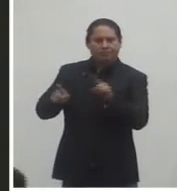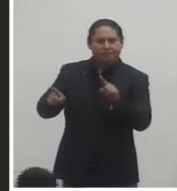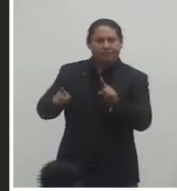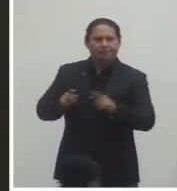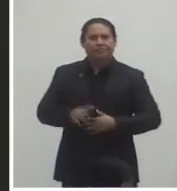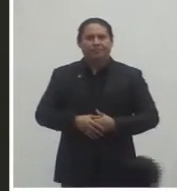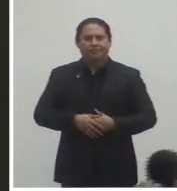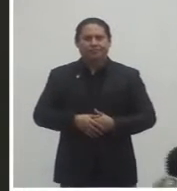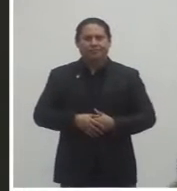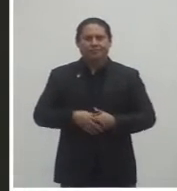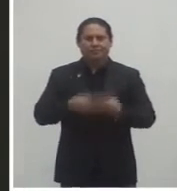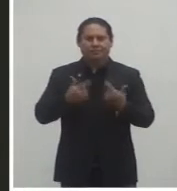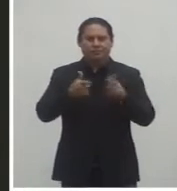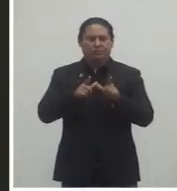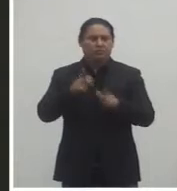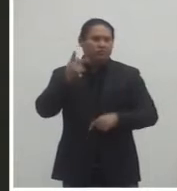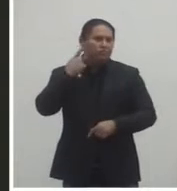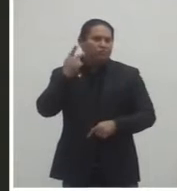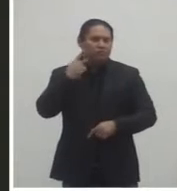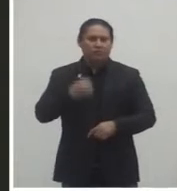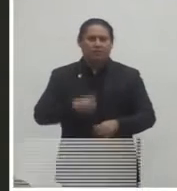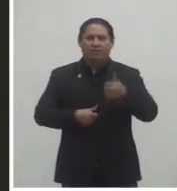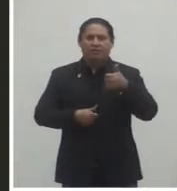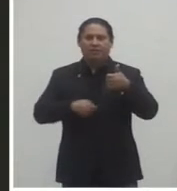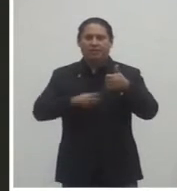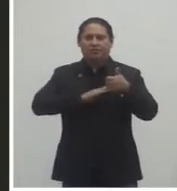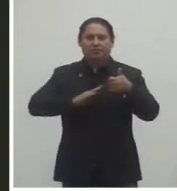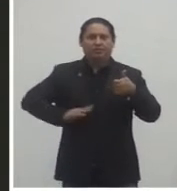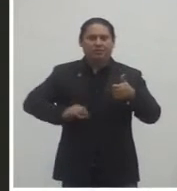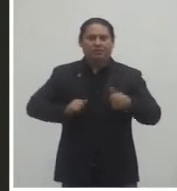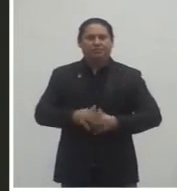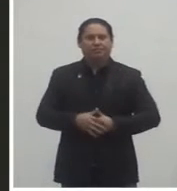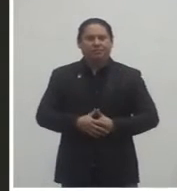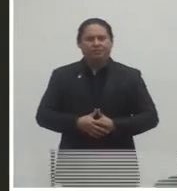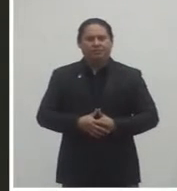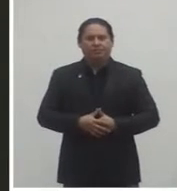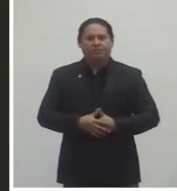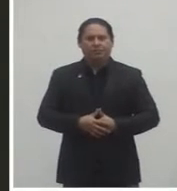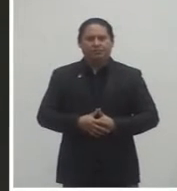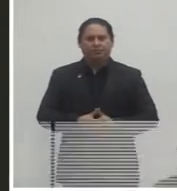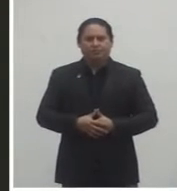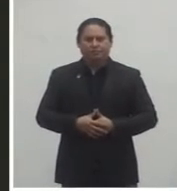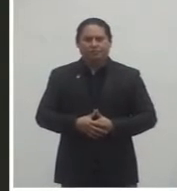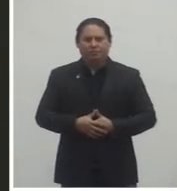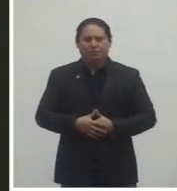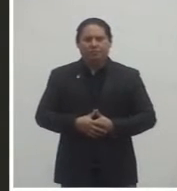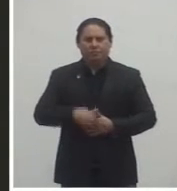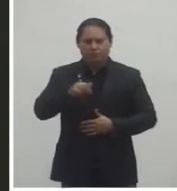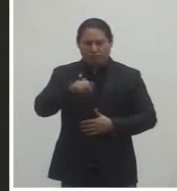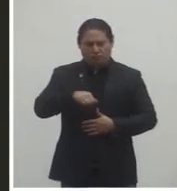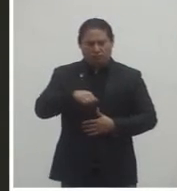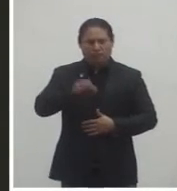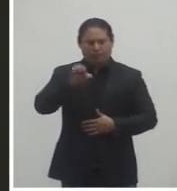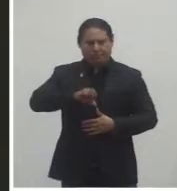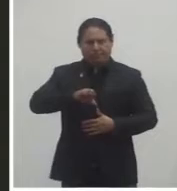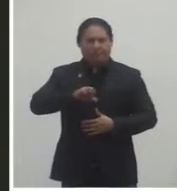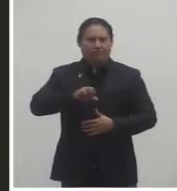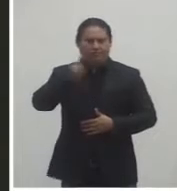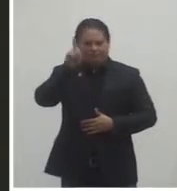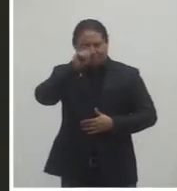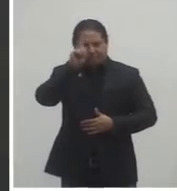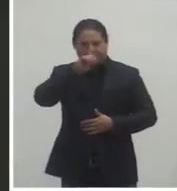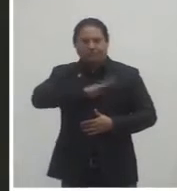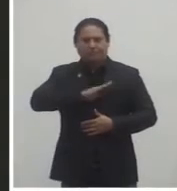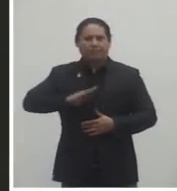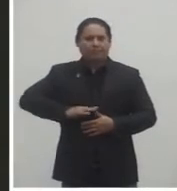distintas fuerzas políticas de 6 municipios, donde hoy hay consejos municipales. Prácticamente